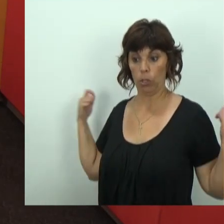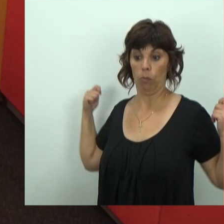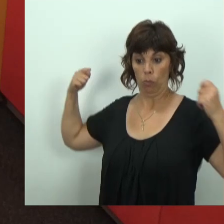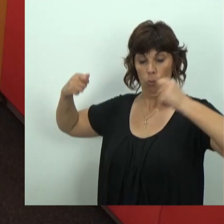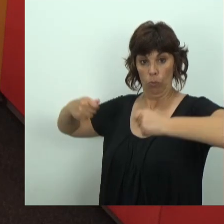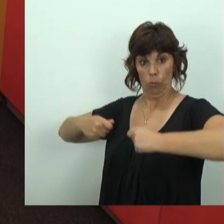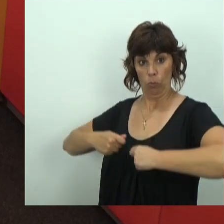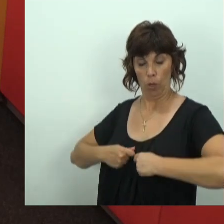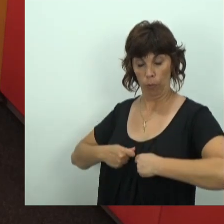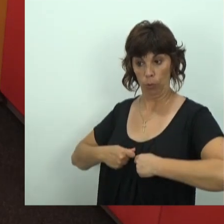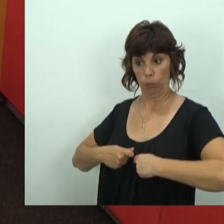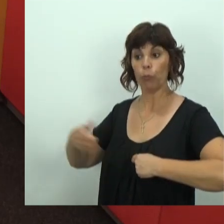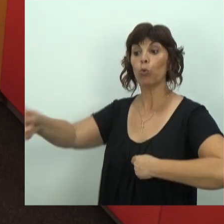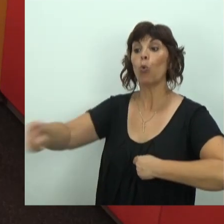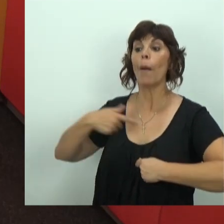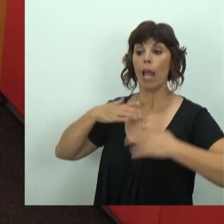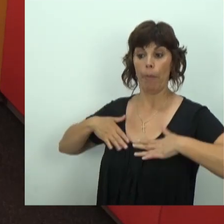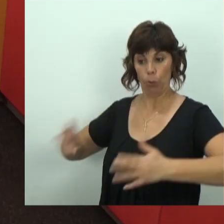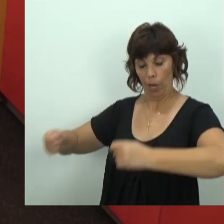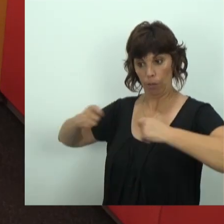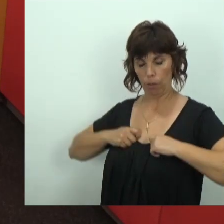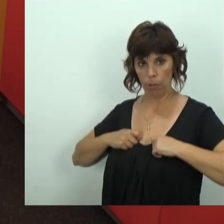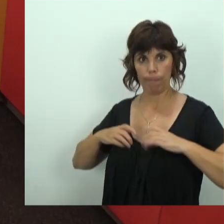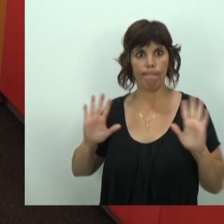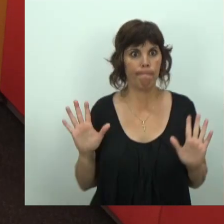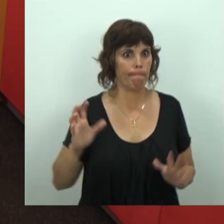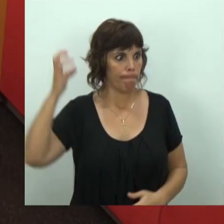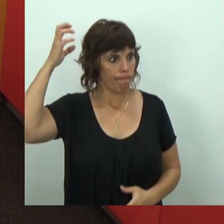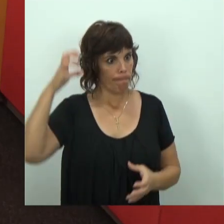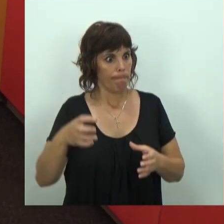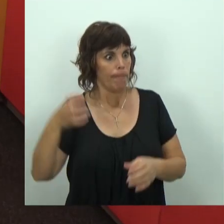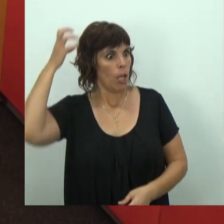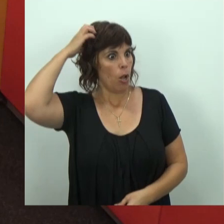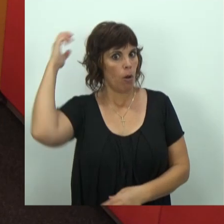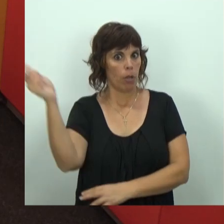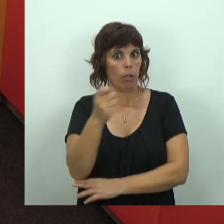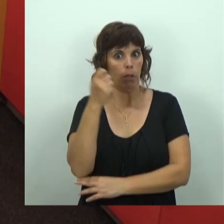sacerdotes. ¿Sabes que David no era de la tribu de Levi,